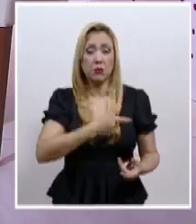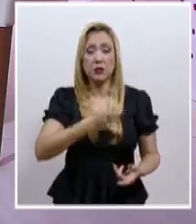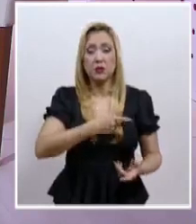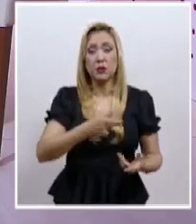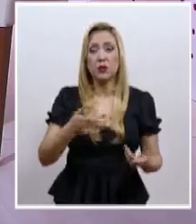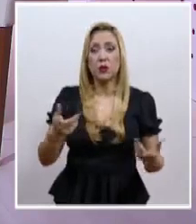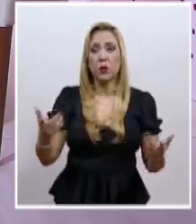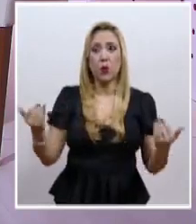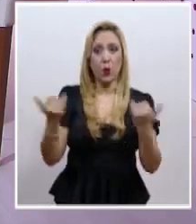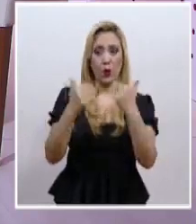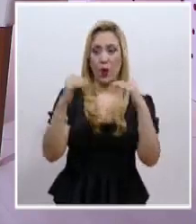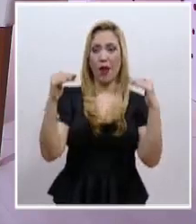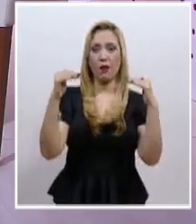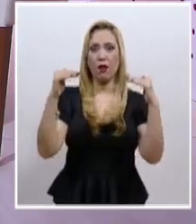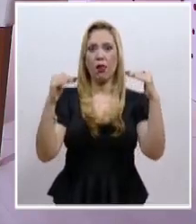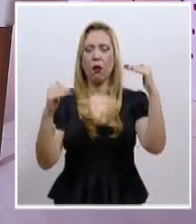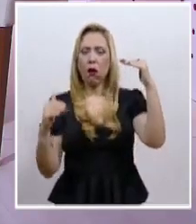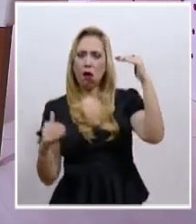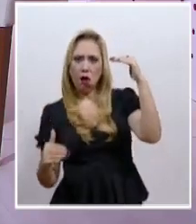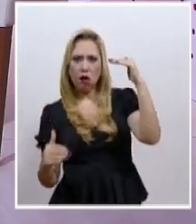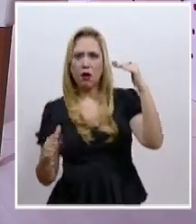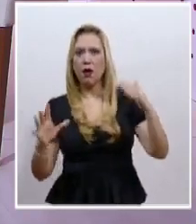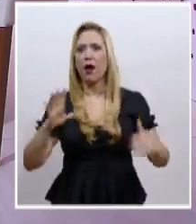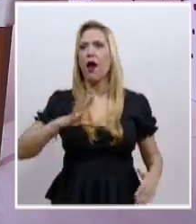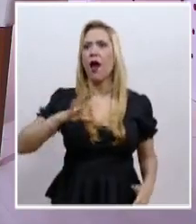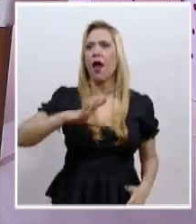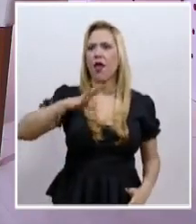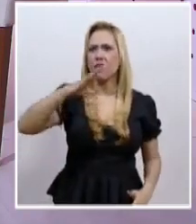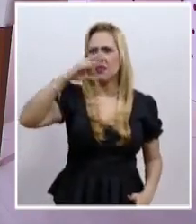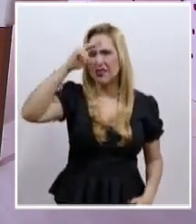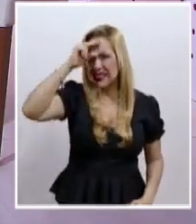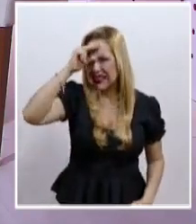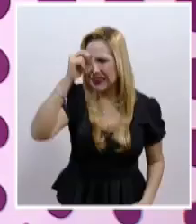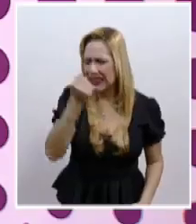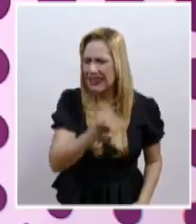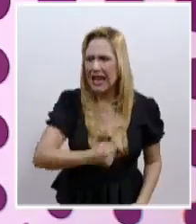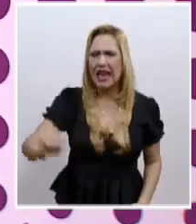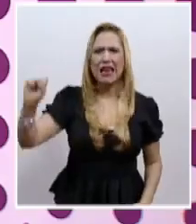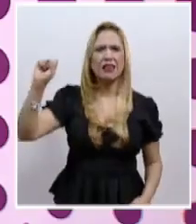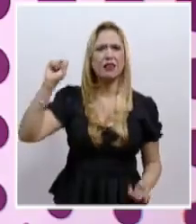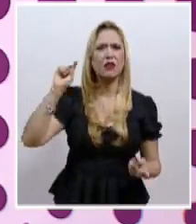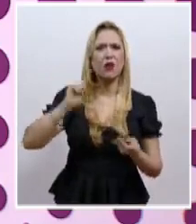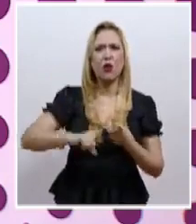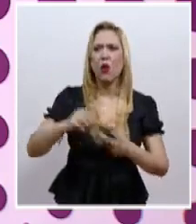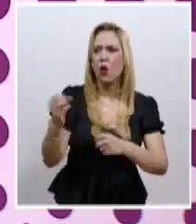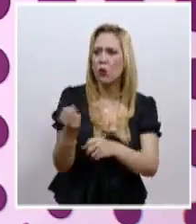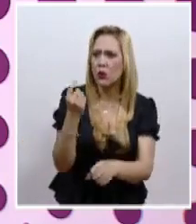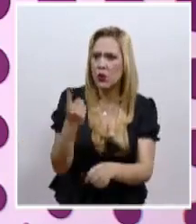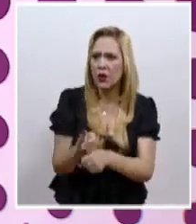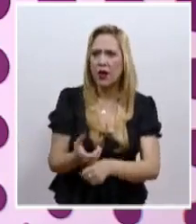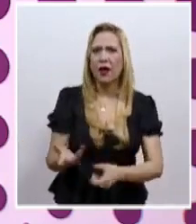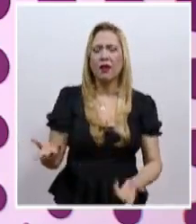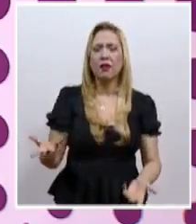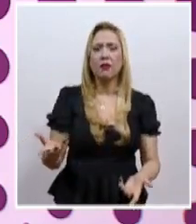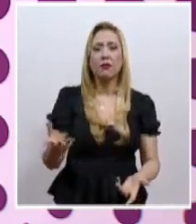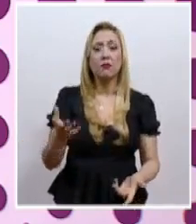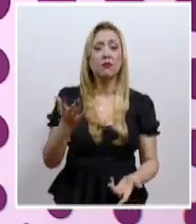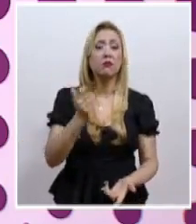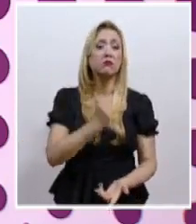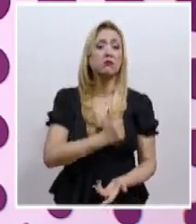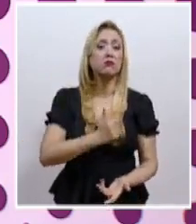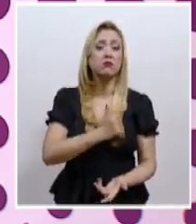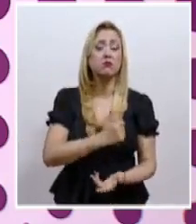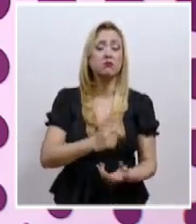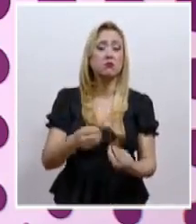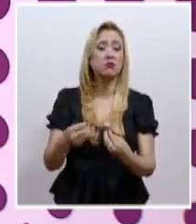existe mucha capacidad, talento, oportunidades desperdiciadas, porque hay personas que crecen en un